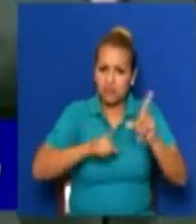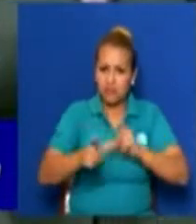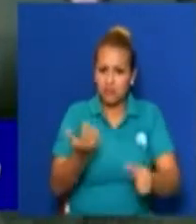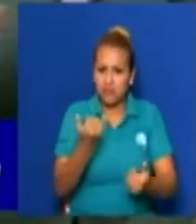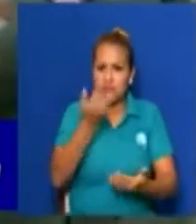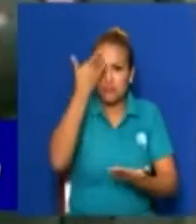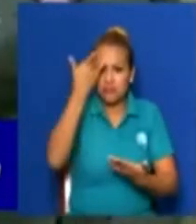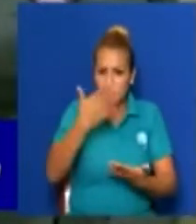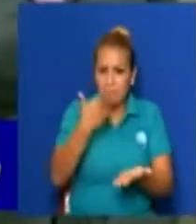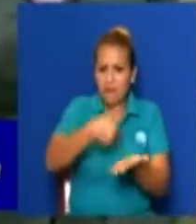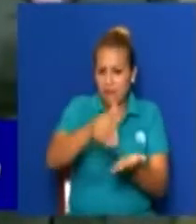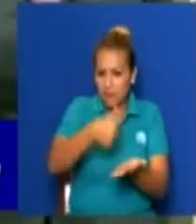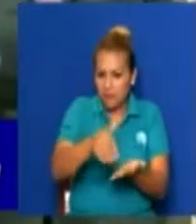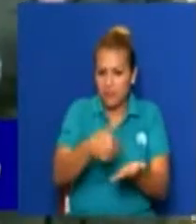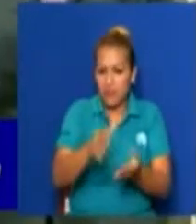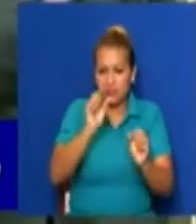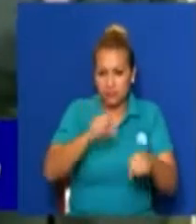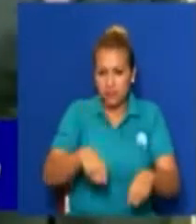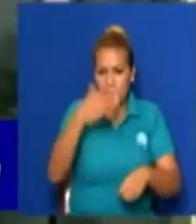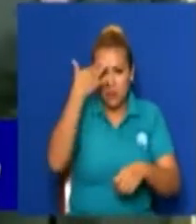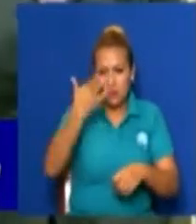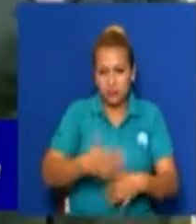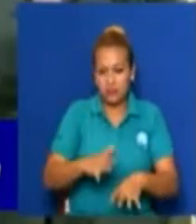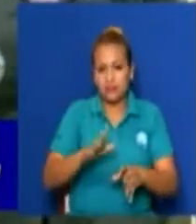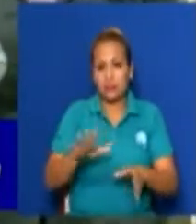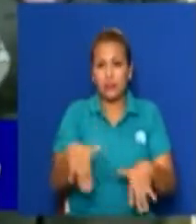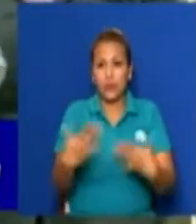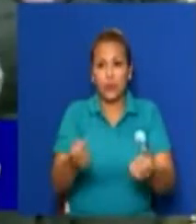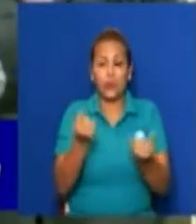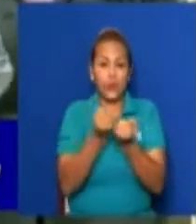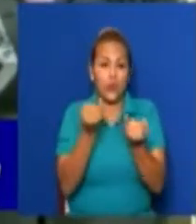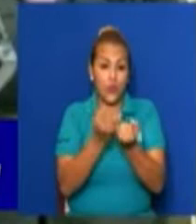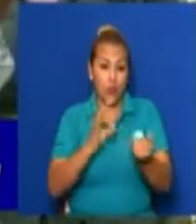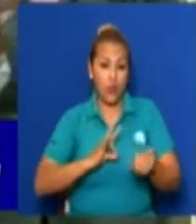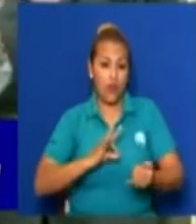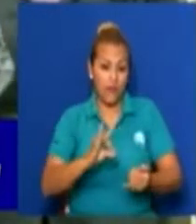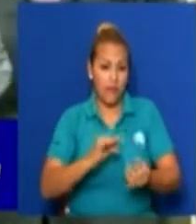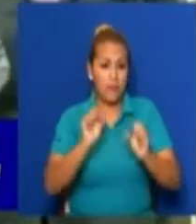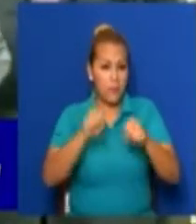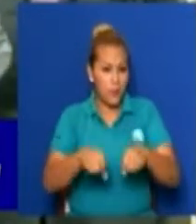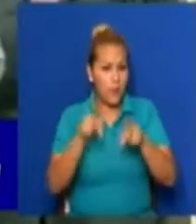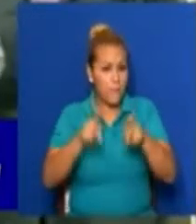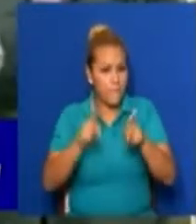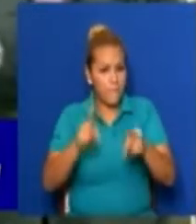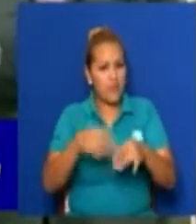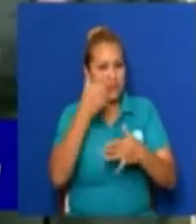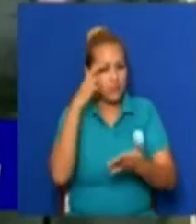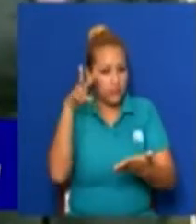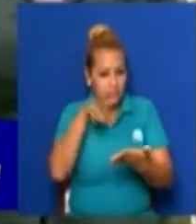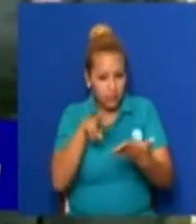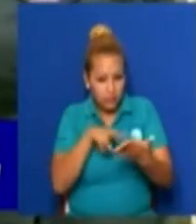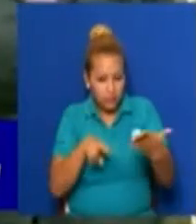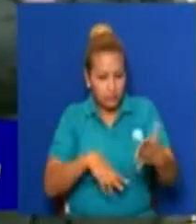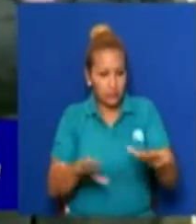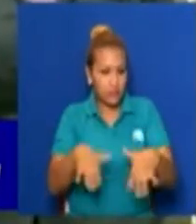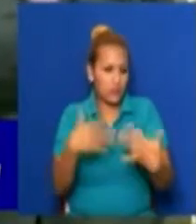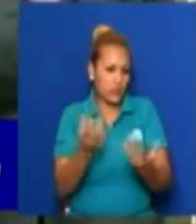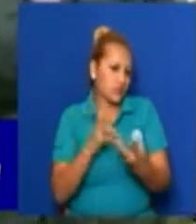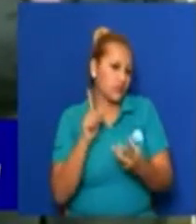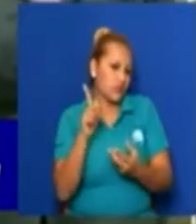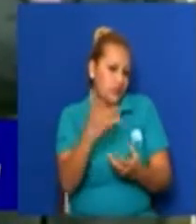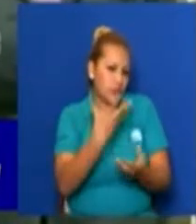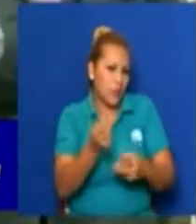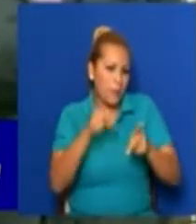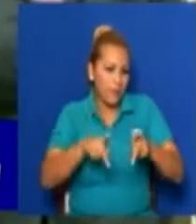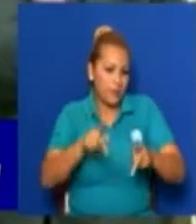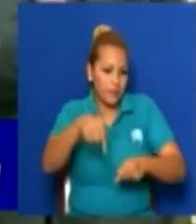técnico, porque recordemos que esto llega hasta las poblaciones, a las áreas rurales, a los cascos urbanos, y no toda la población es abogada como para conocer